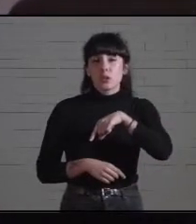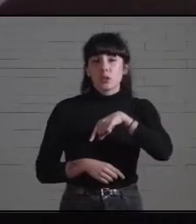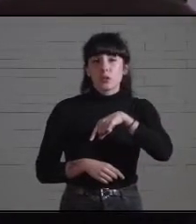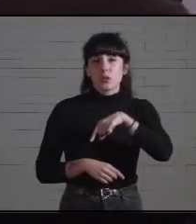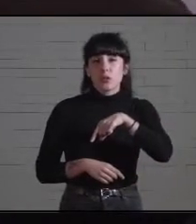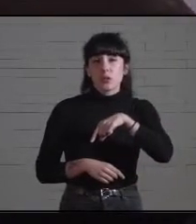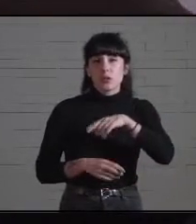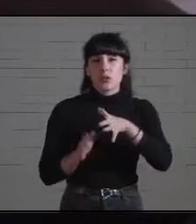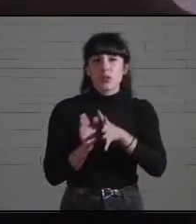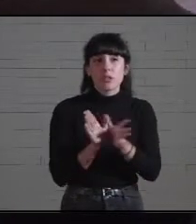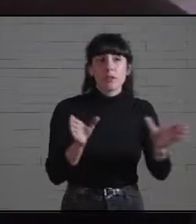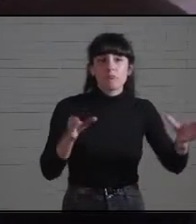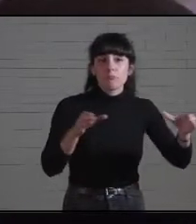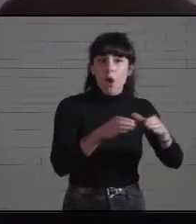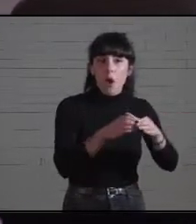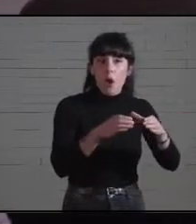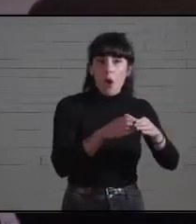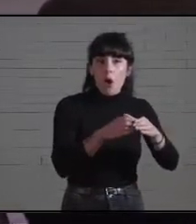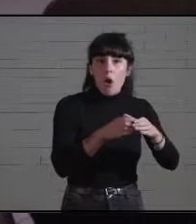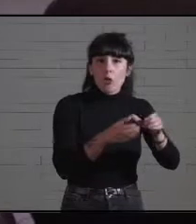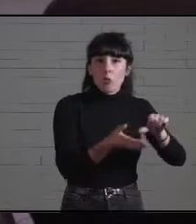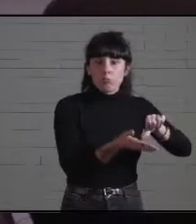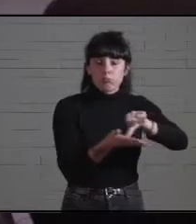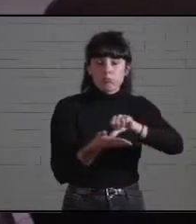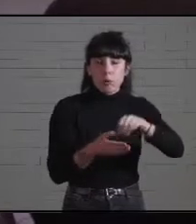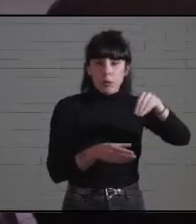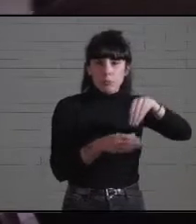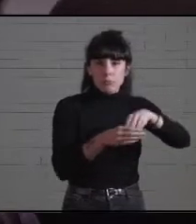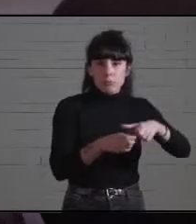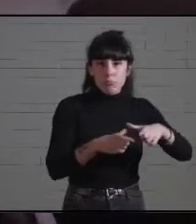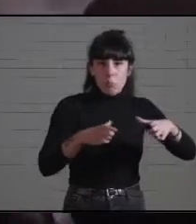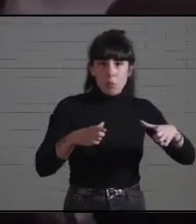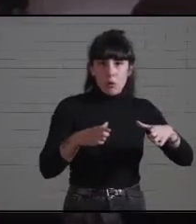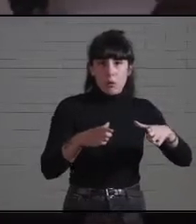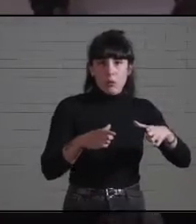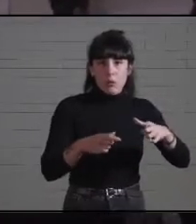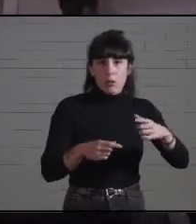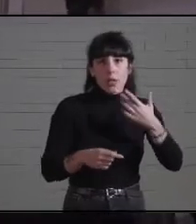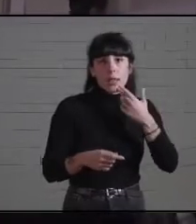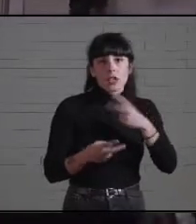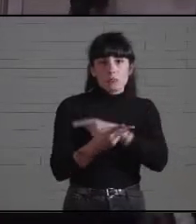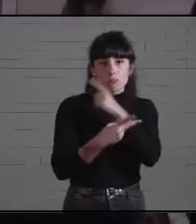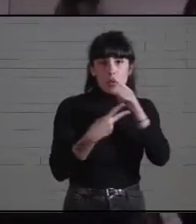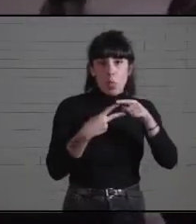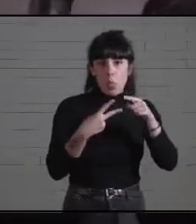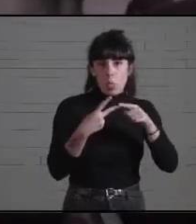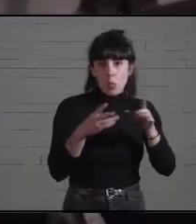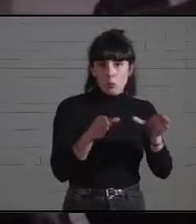un gran grupo de población, ya los he mencionado, los dos grupos con menores recursos